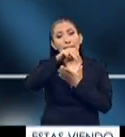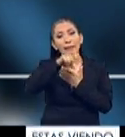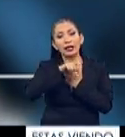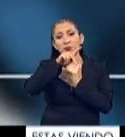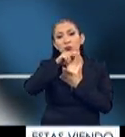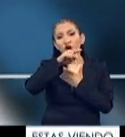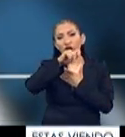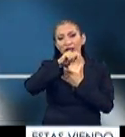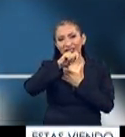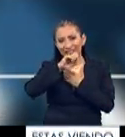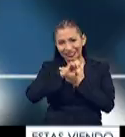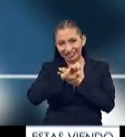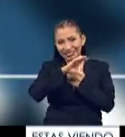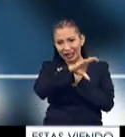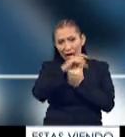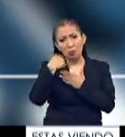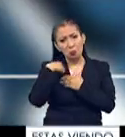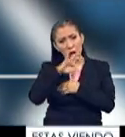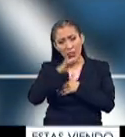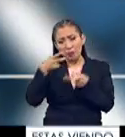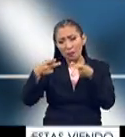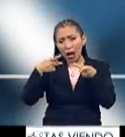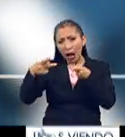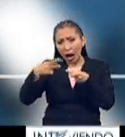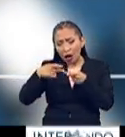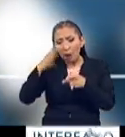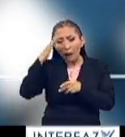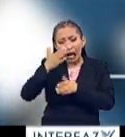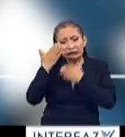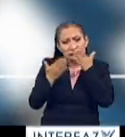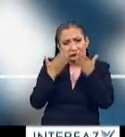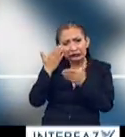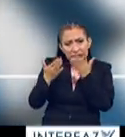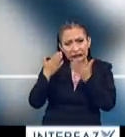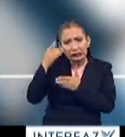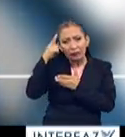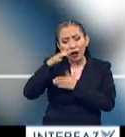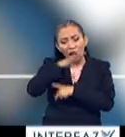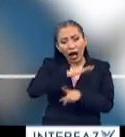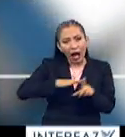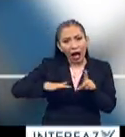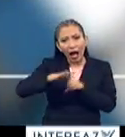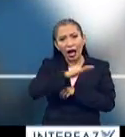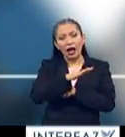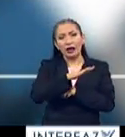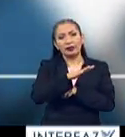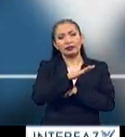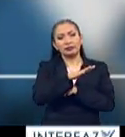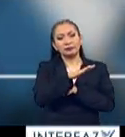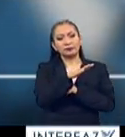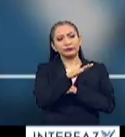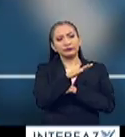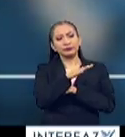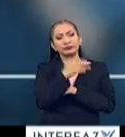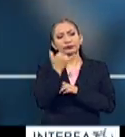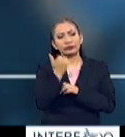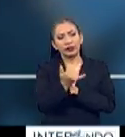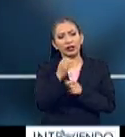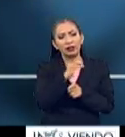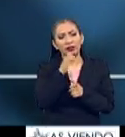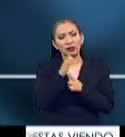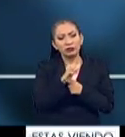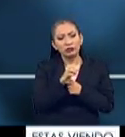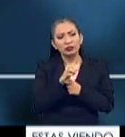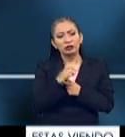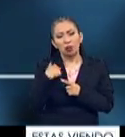pues nos estuviéramos preparando un poquito más en el ámbito lingüístico. Y fue entonces donde